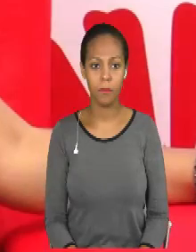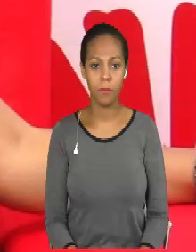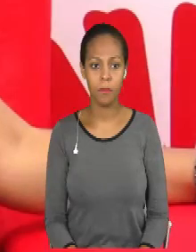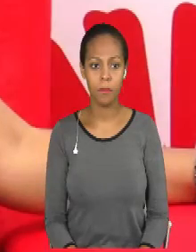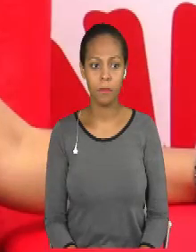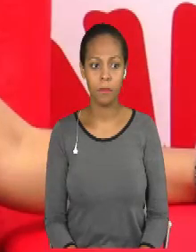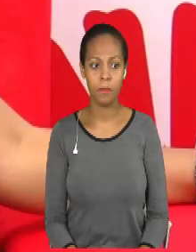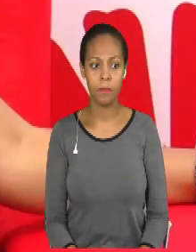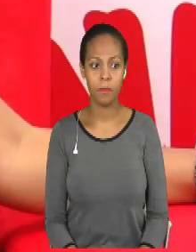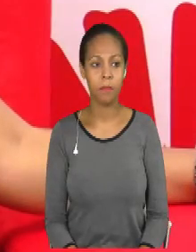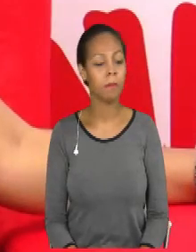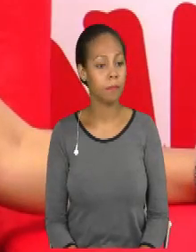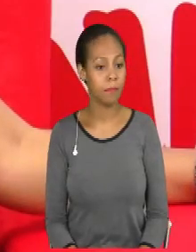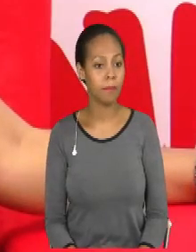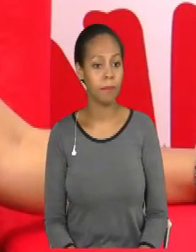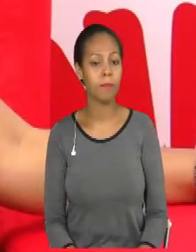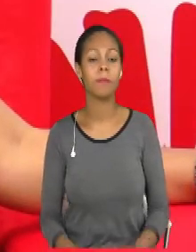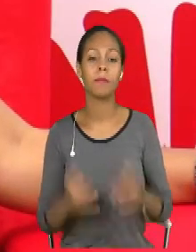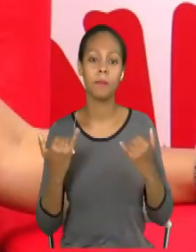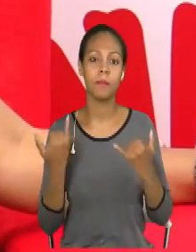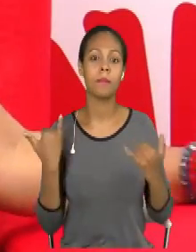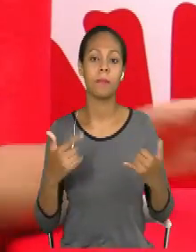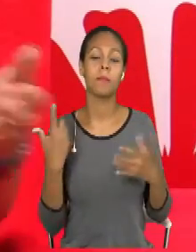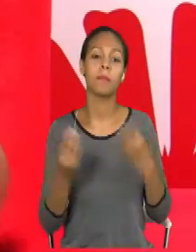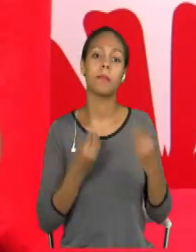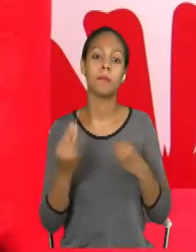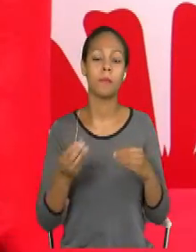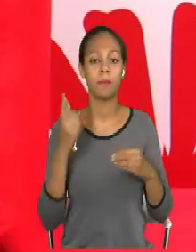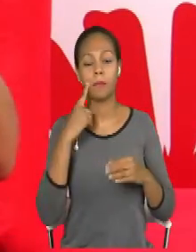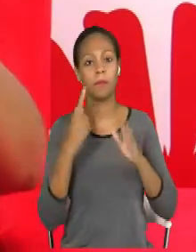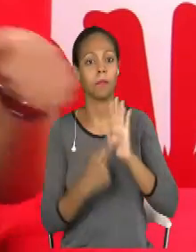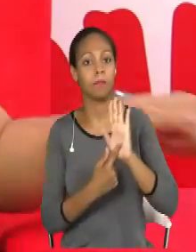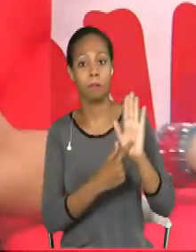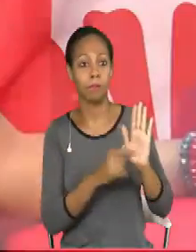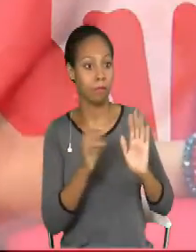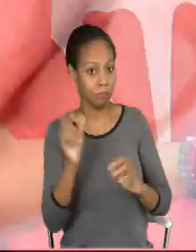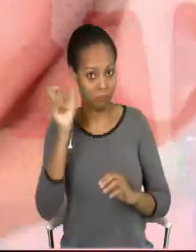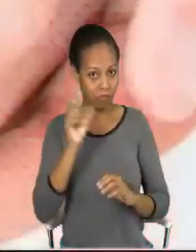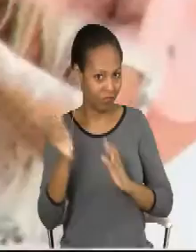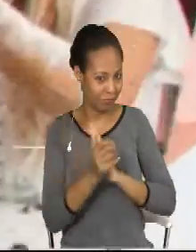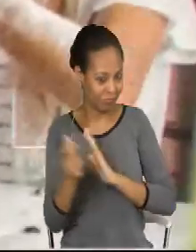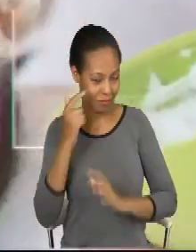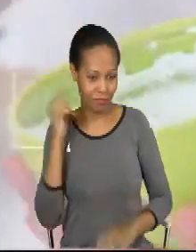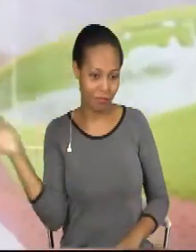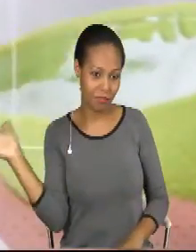Y llegó el momento de la sección de nuestros expertos, así que adelante.